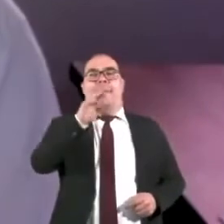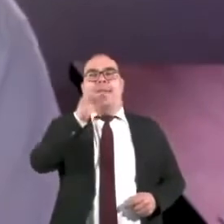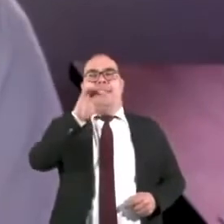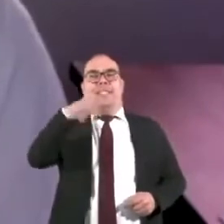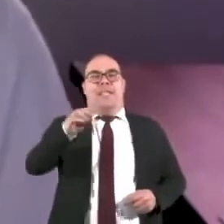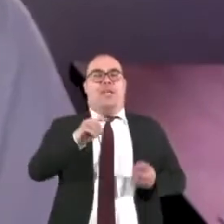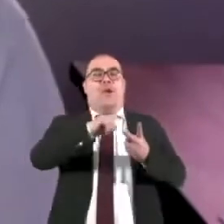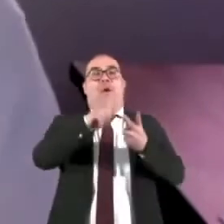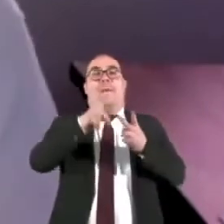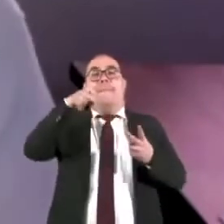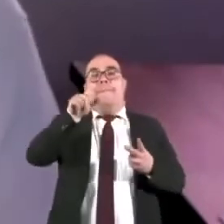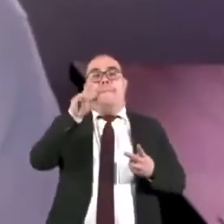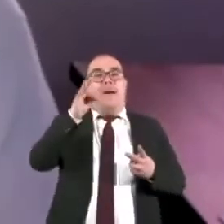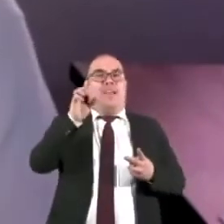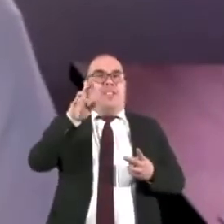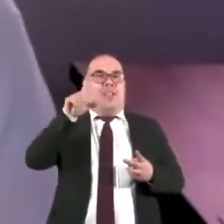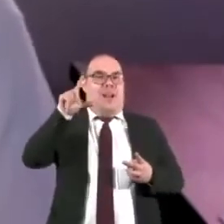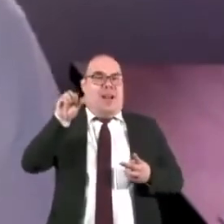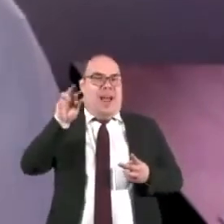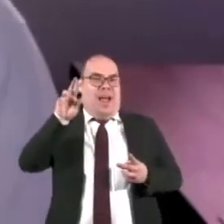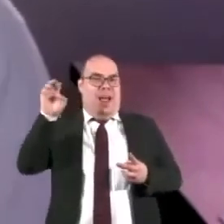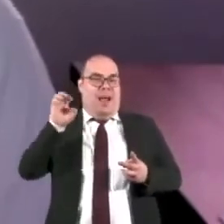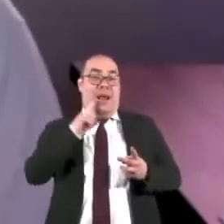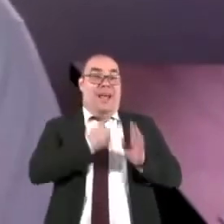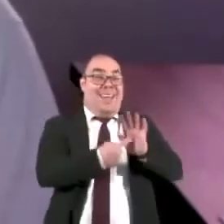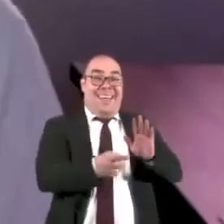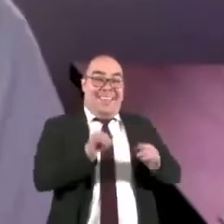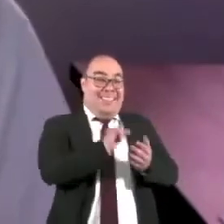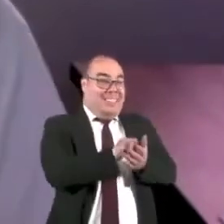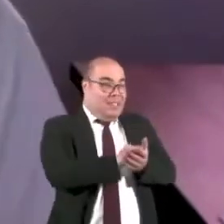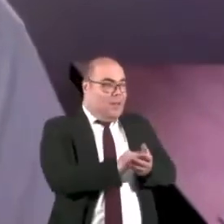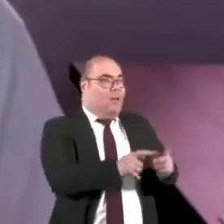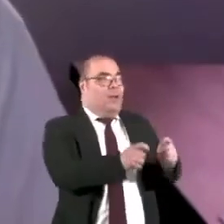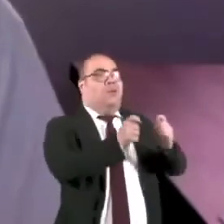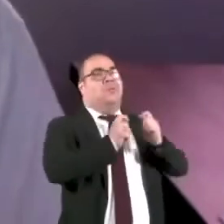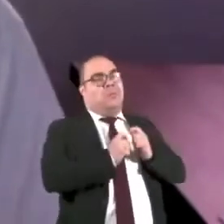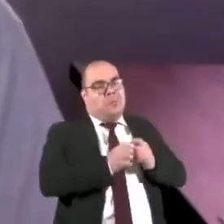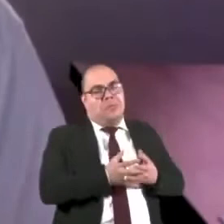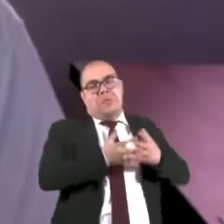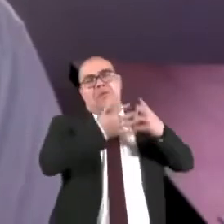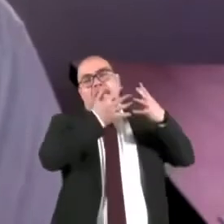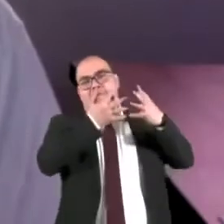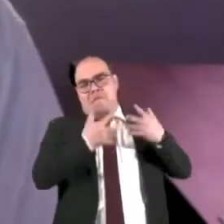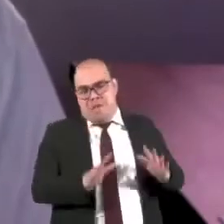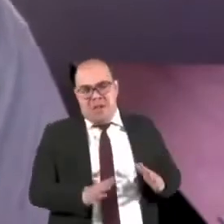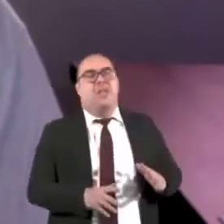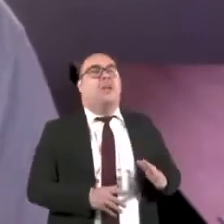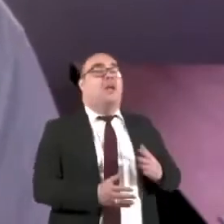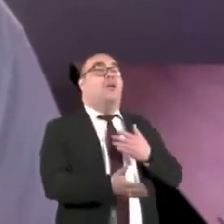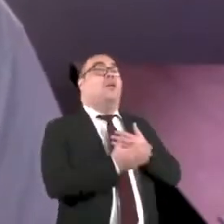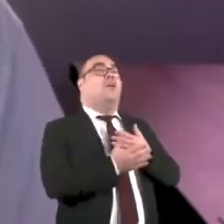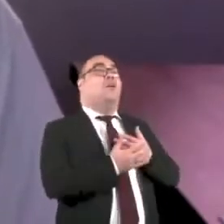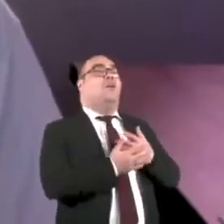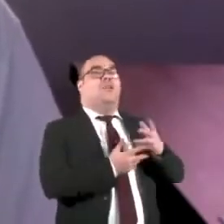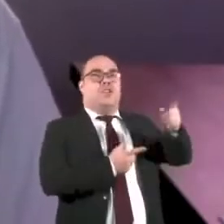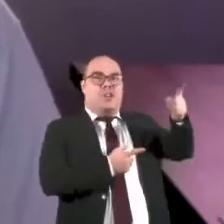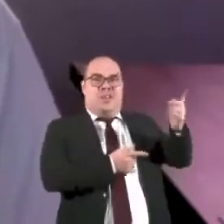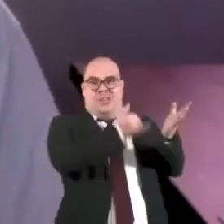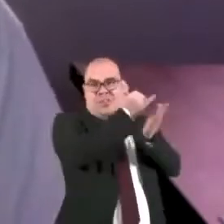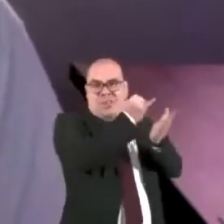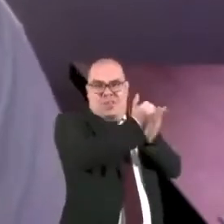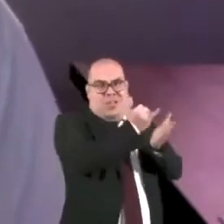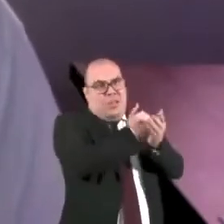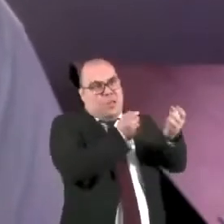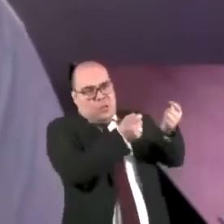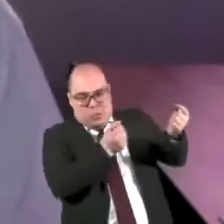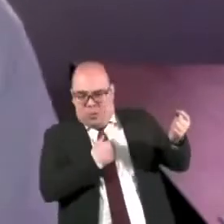estuve varios años hasta la muerte de Jacobo Arenas, y ahí después me recogen continúo hoy al lado del secretariado, se viene